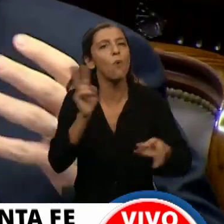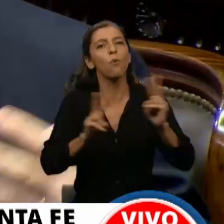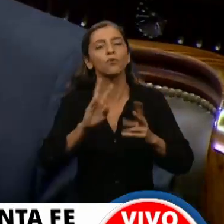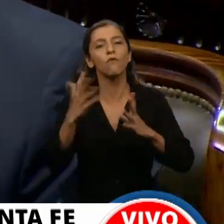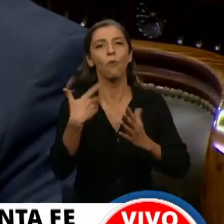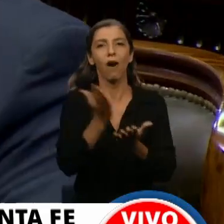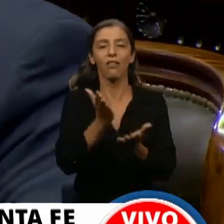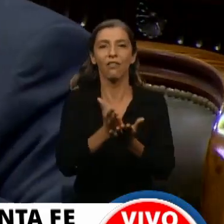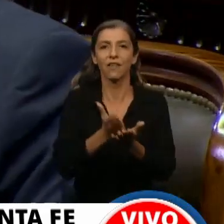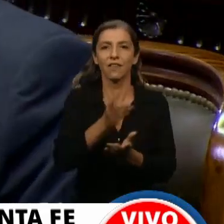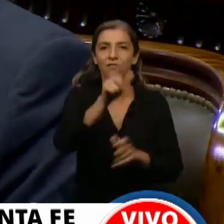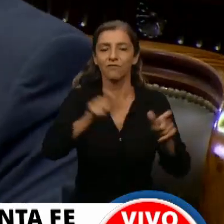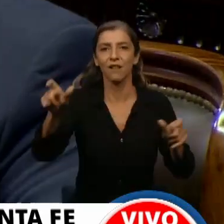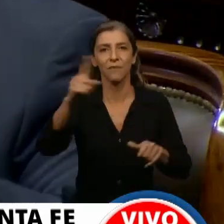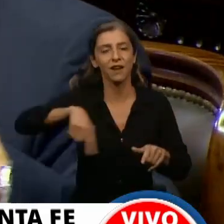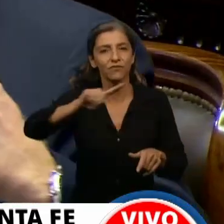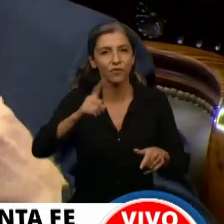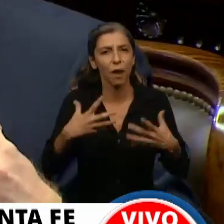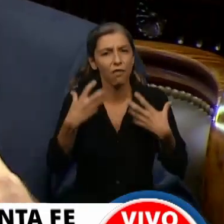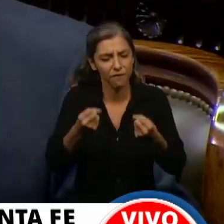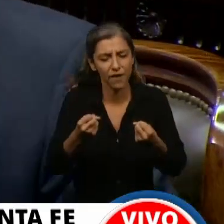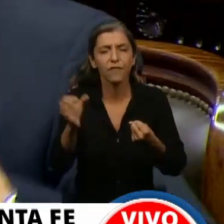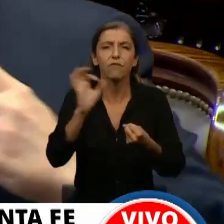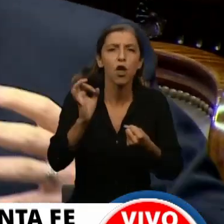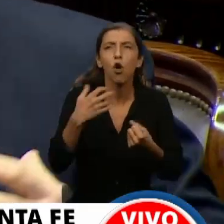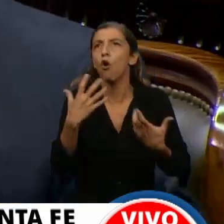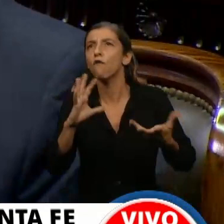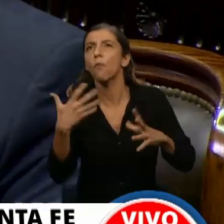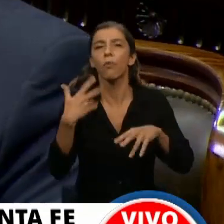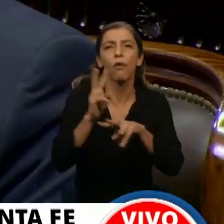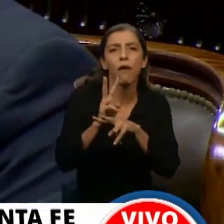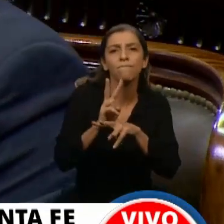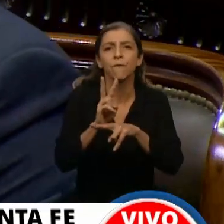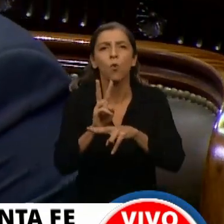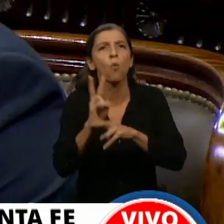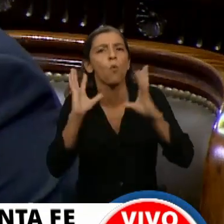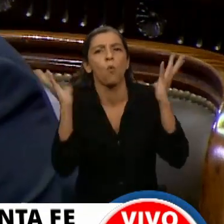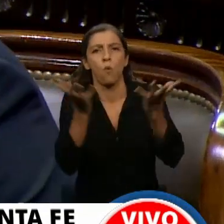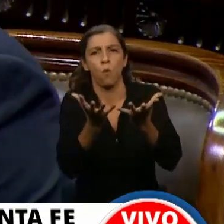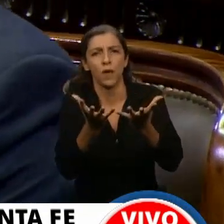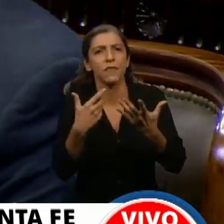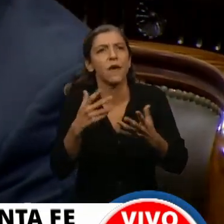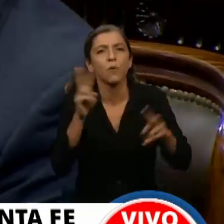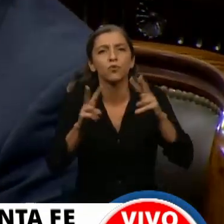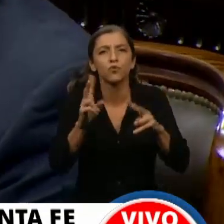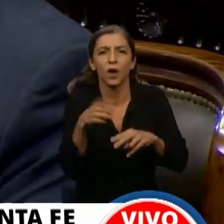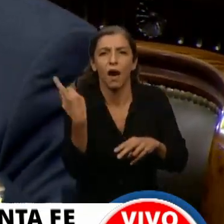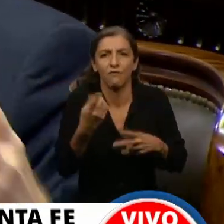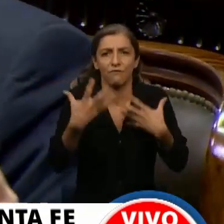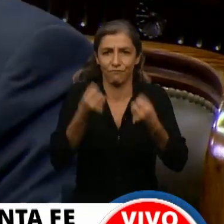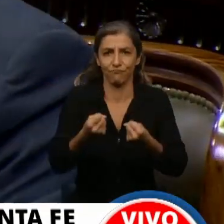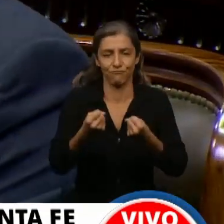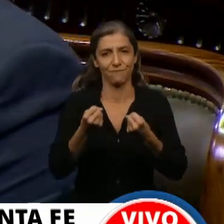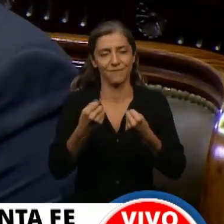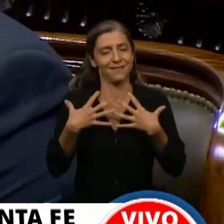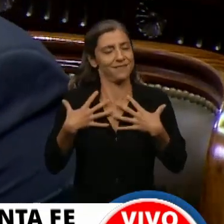los ciudadanos a defenderse o a preservar o a luchar por un ambiente sano. Este concepto abre un